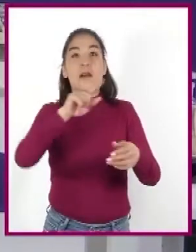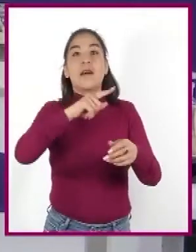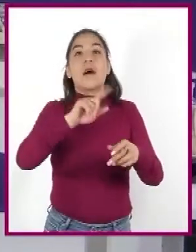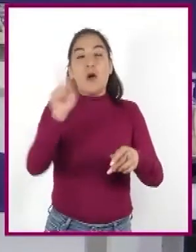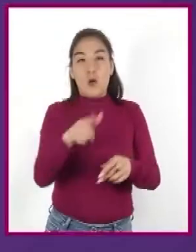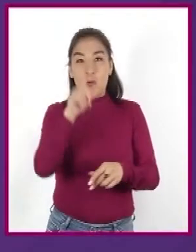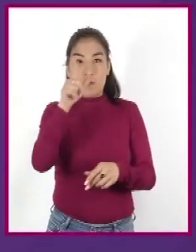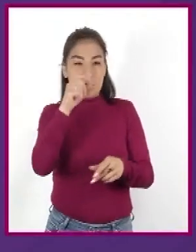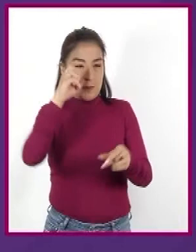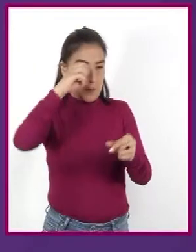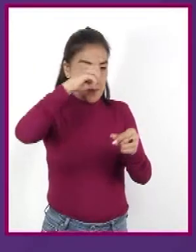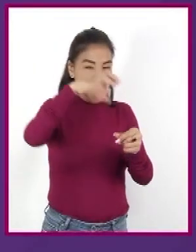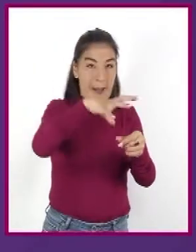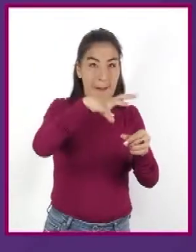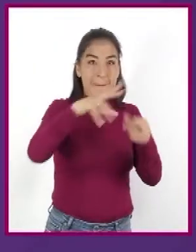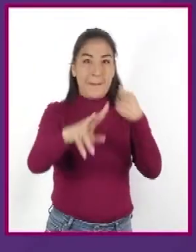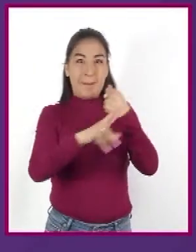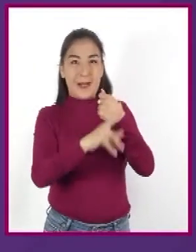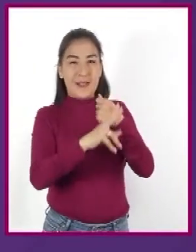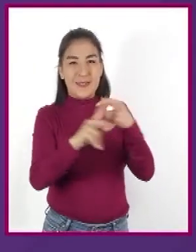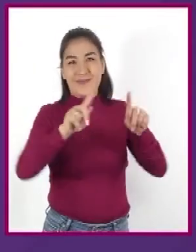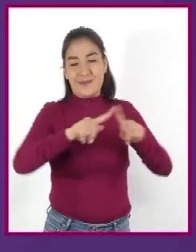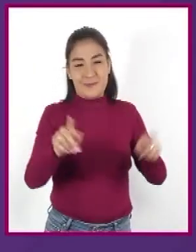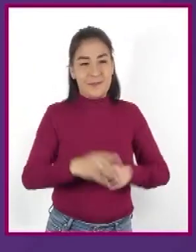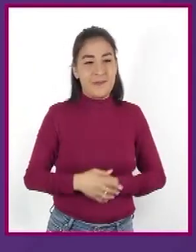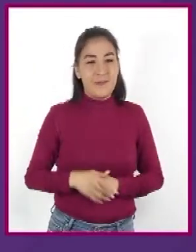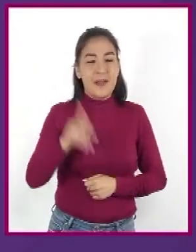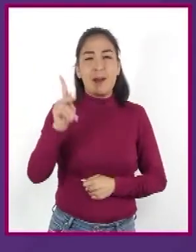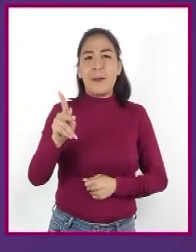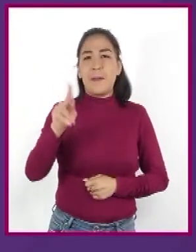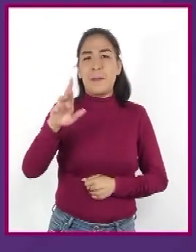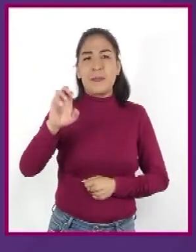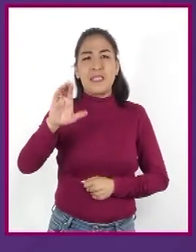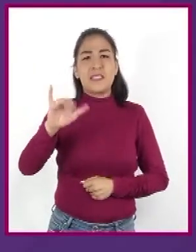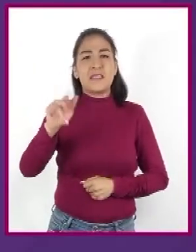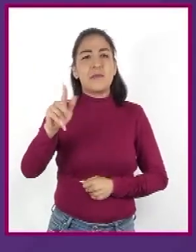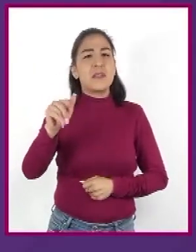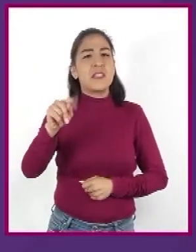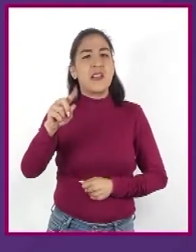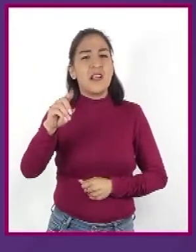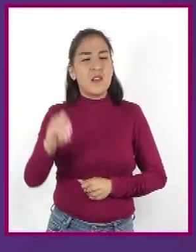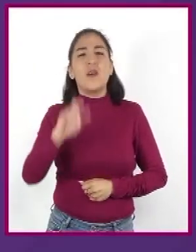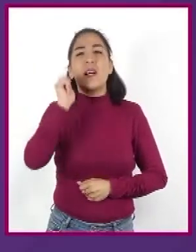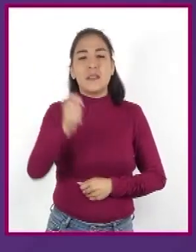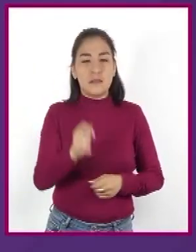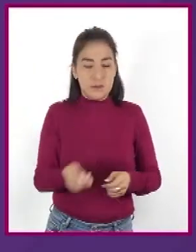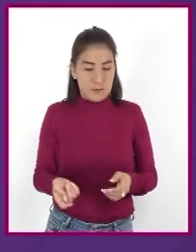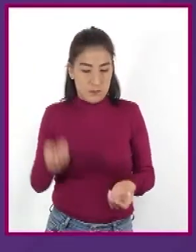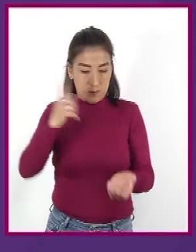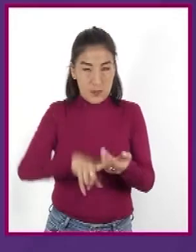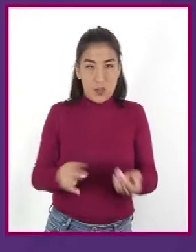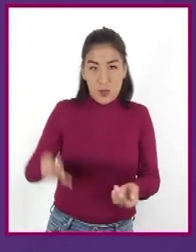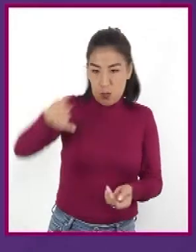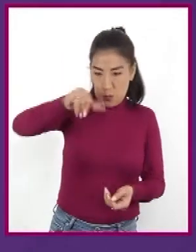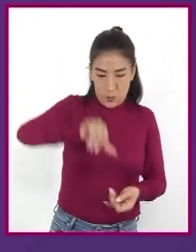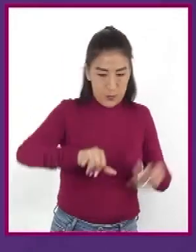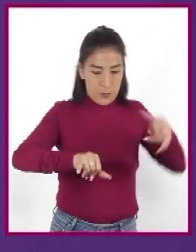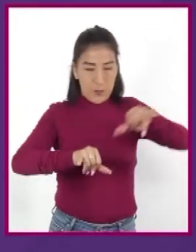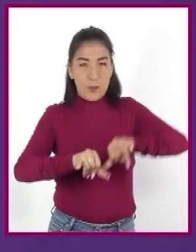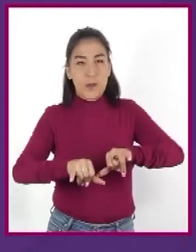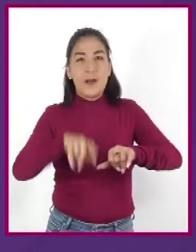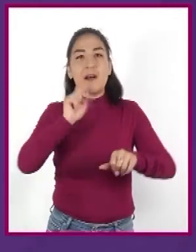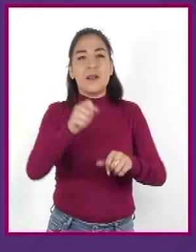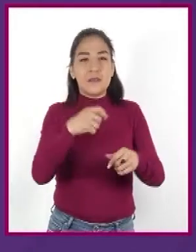lámpara al vaso. Un precipitado es el sólido que se produce en una disolución por efecto